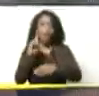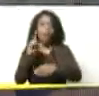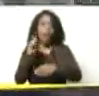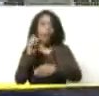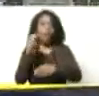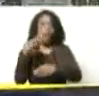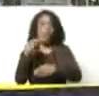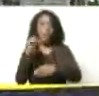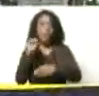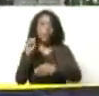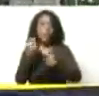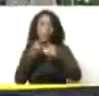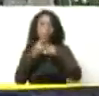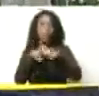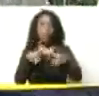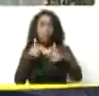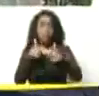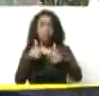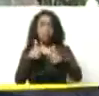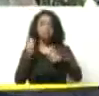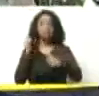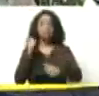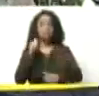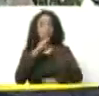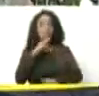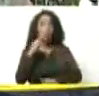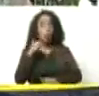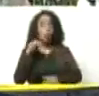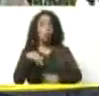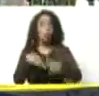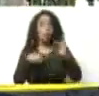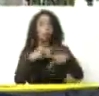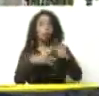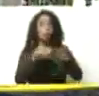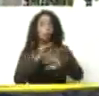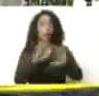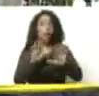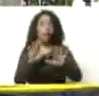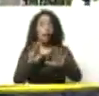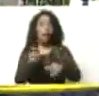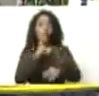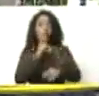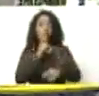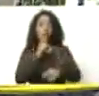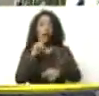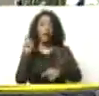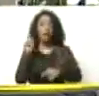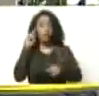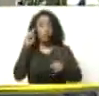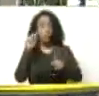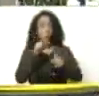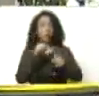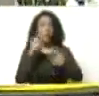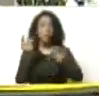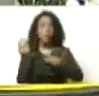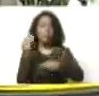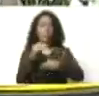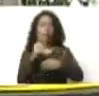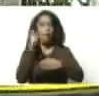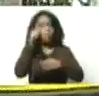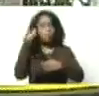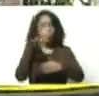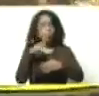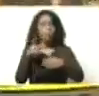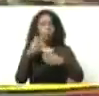si se reproduce ve bien y sabroso estamos un proceso ya el reto nosotros de un proceso y además del plan de pueblo para un